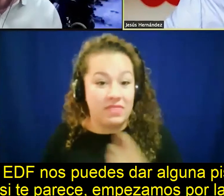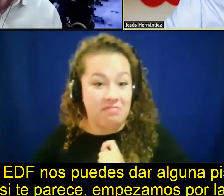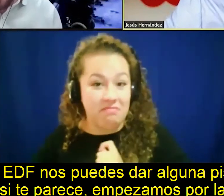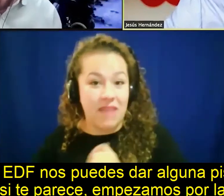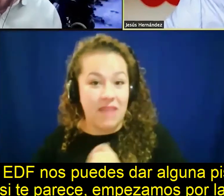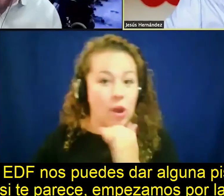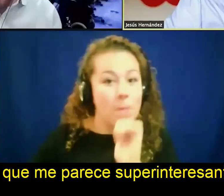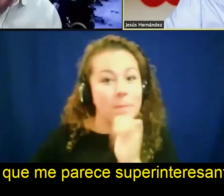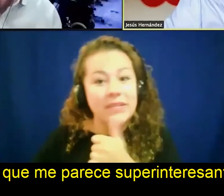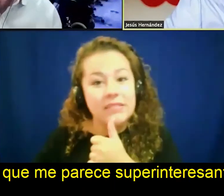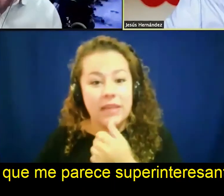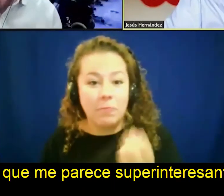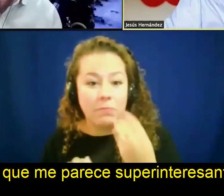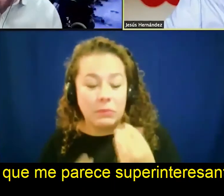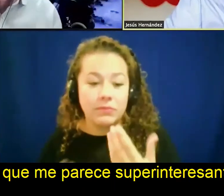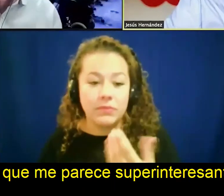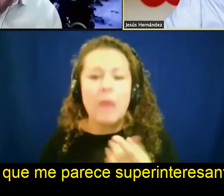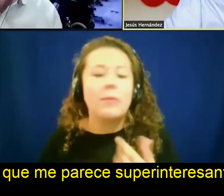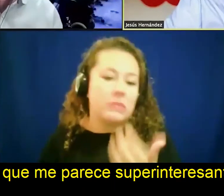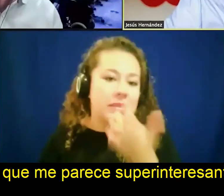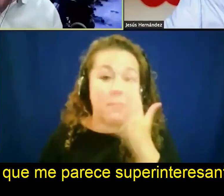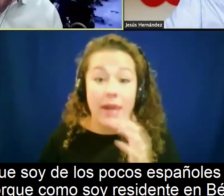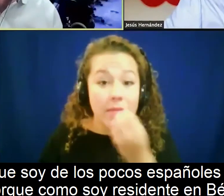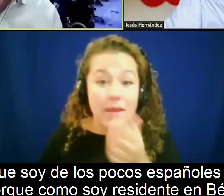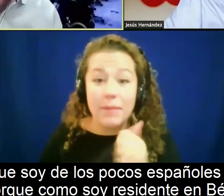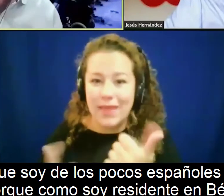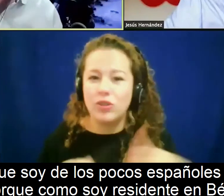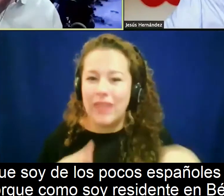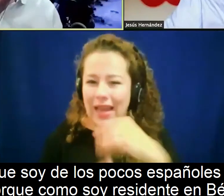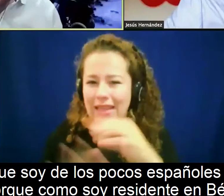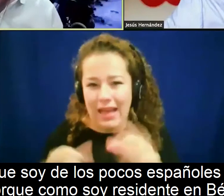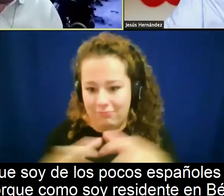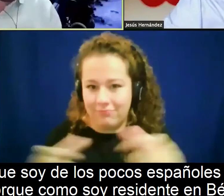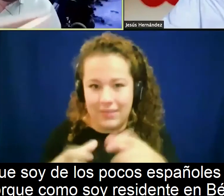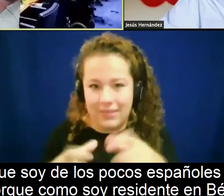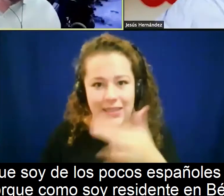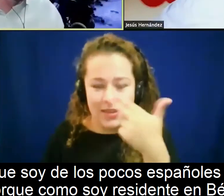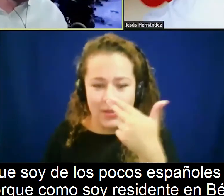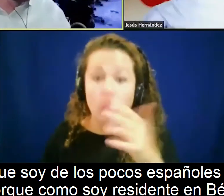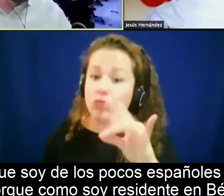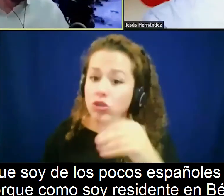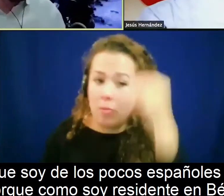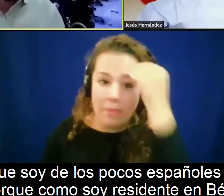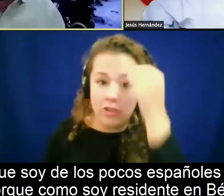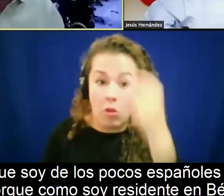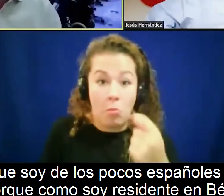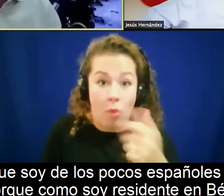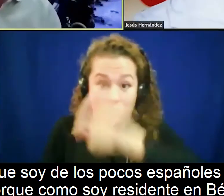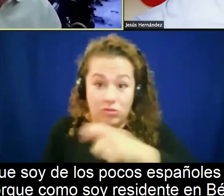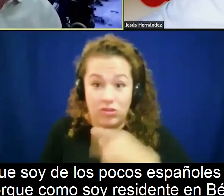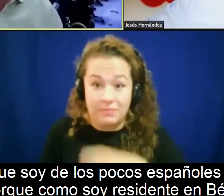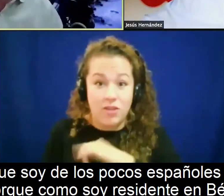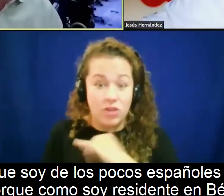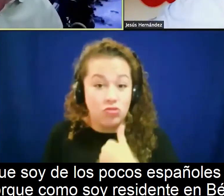por la tarjeta, que me parece súper interesante. Sí. Y yo creo que soy de los pocos españoles que la tienen.